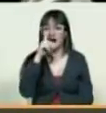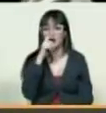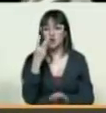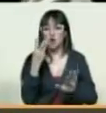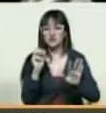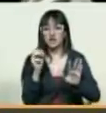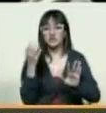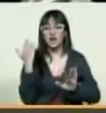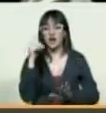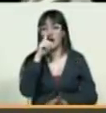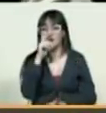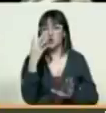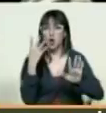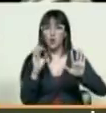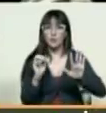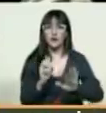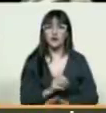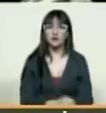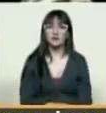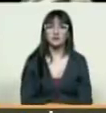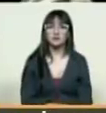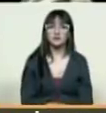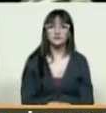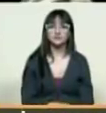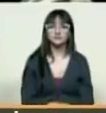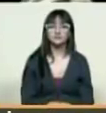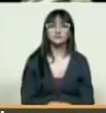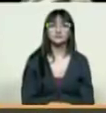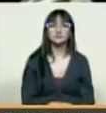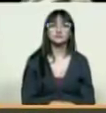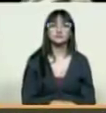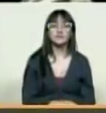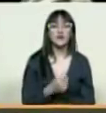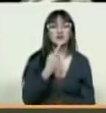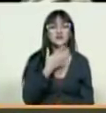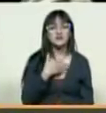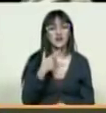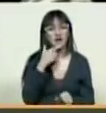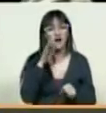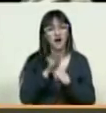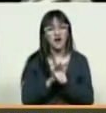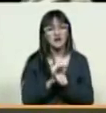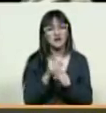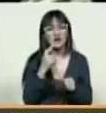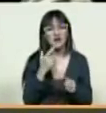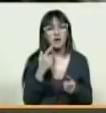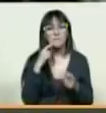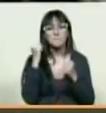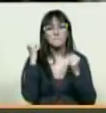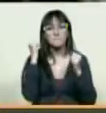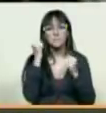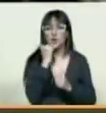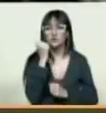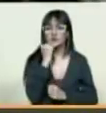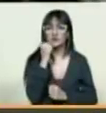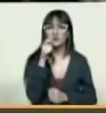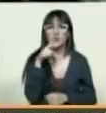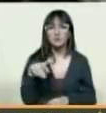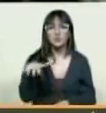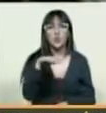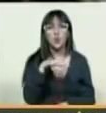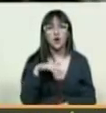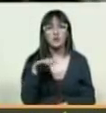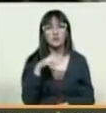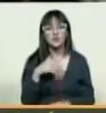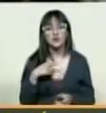gobiernos de derecha, para acallar las protestas de sus pueblos en contra de sus medidas profundamente populares, pues